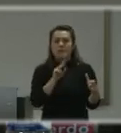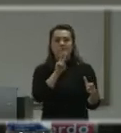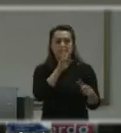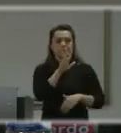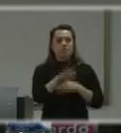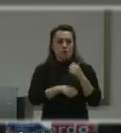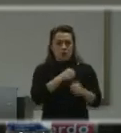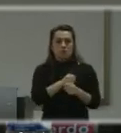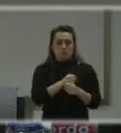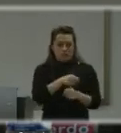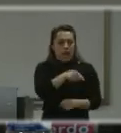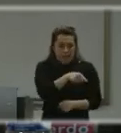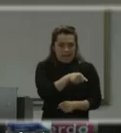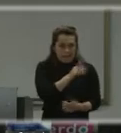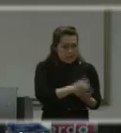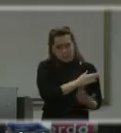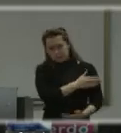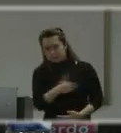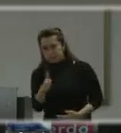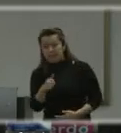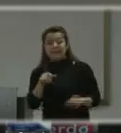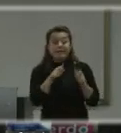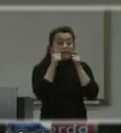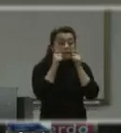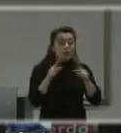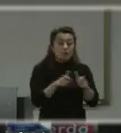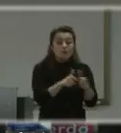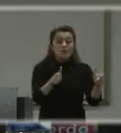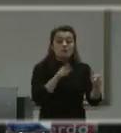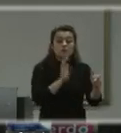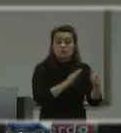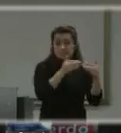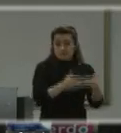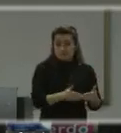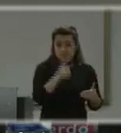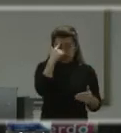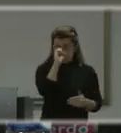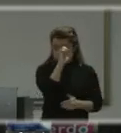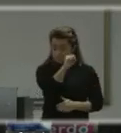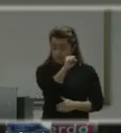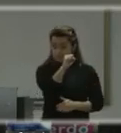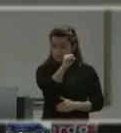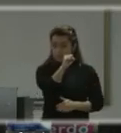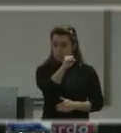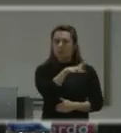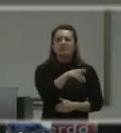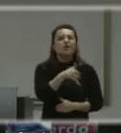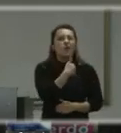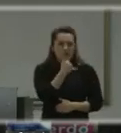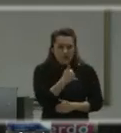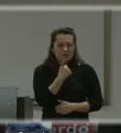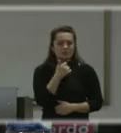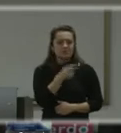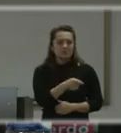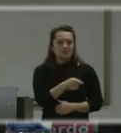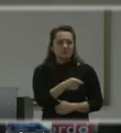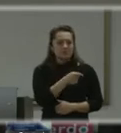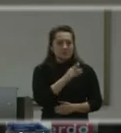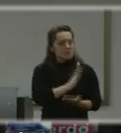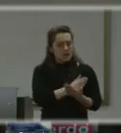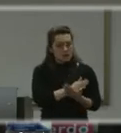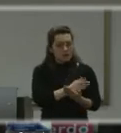25 años. Entonces son la población, digamos, las personas con discapacidad que son como más jóvenes en cuanto a